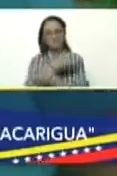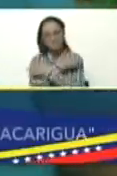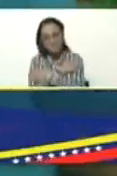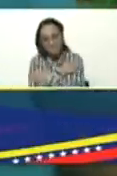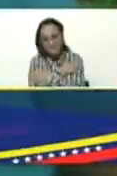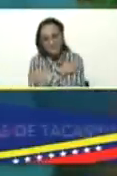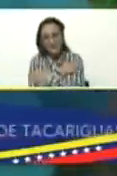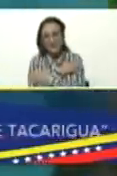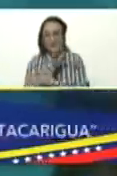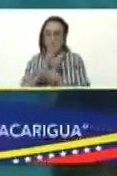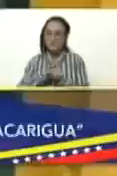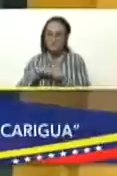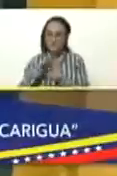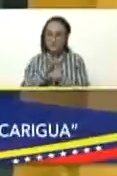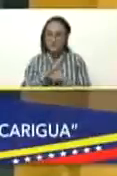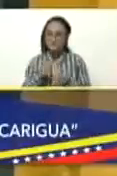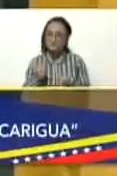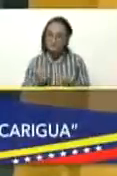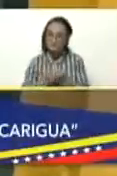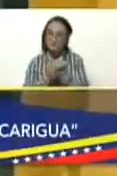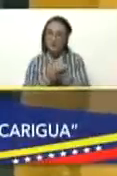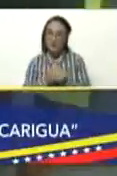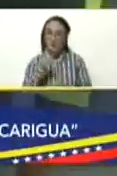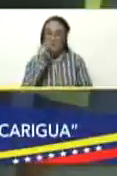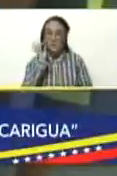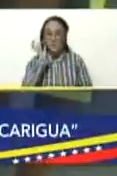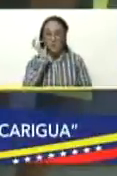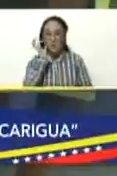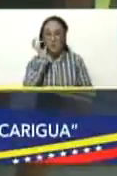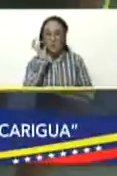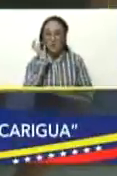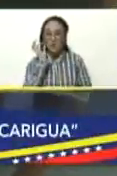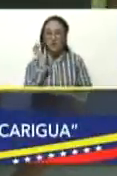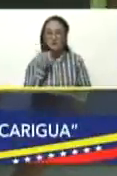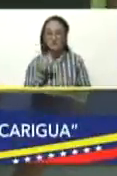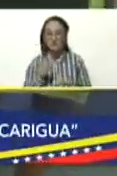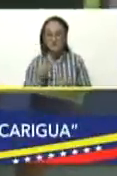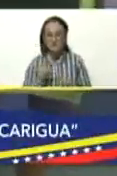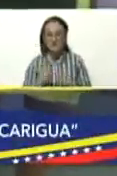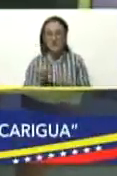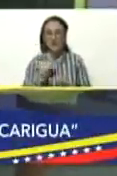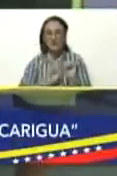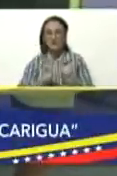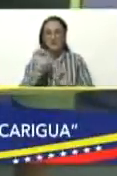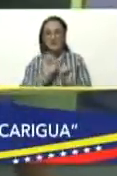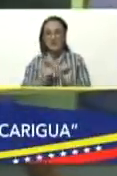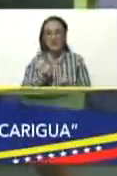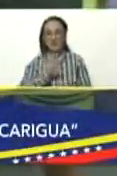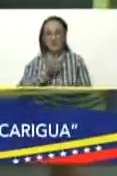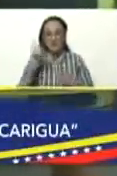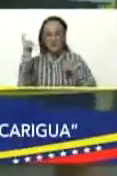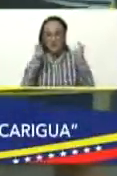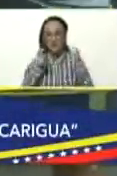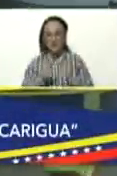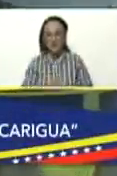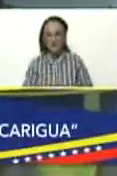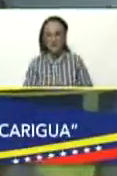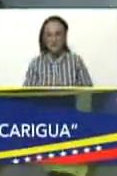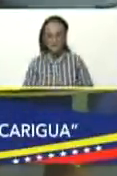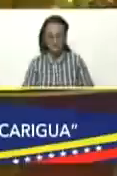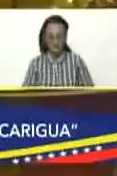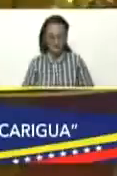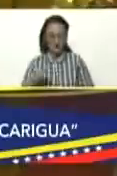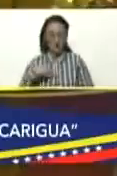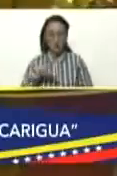abrazo fraterno y cuente usted con estos hombres y mujeres que no se rinden y siguen defendiendo el legado de nuestro comandante Chávez. Nosotros